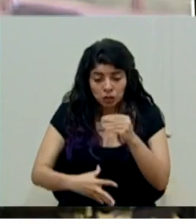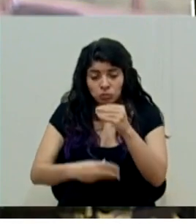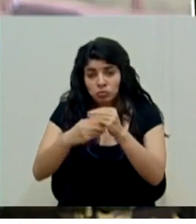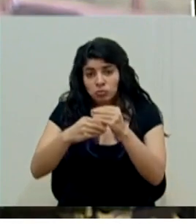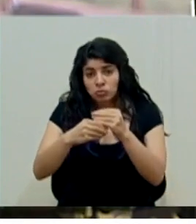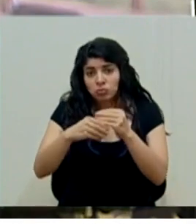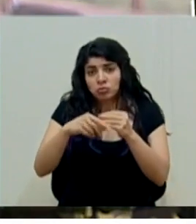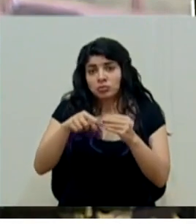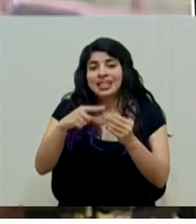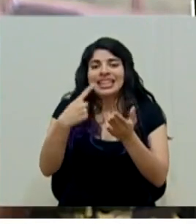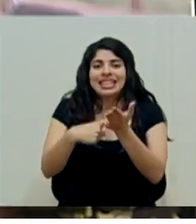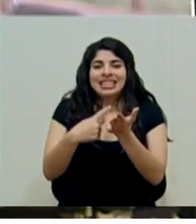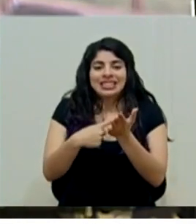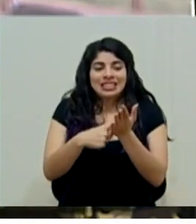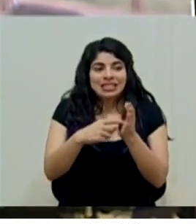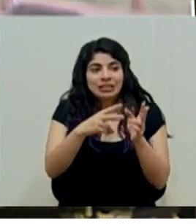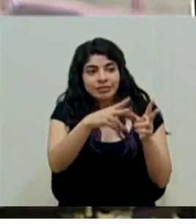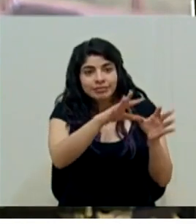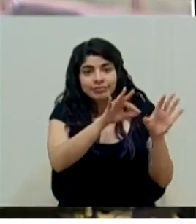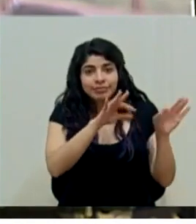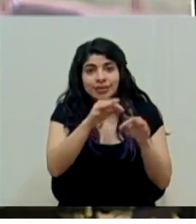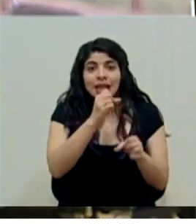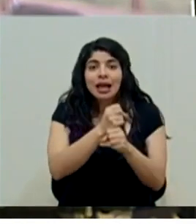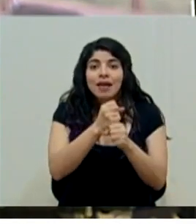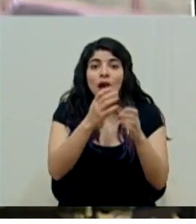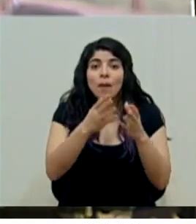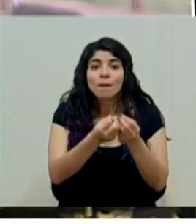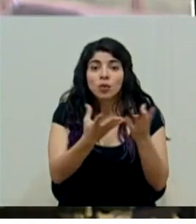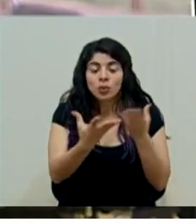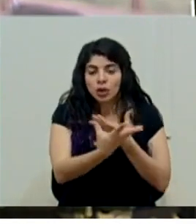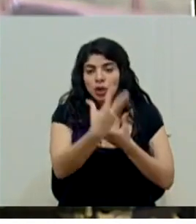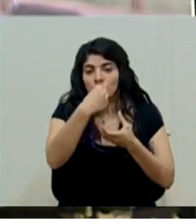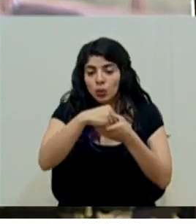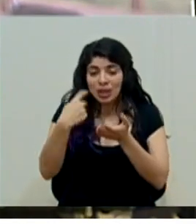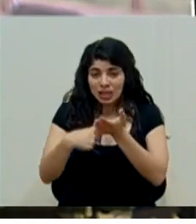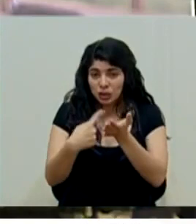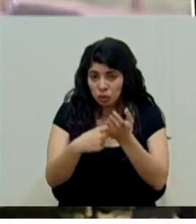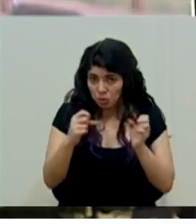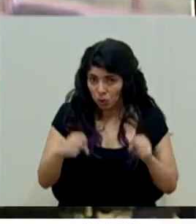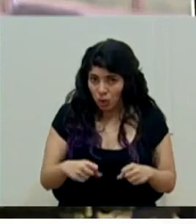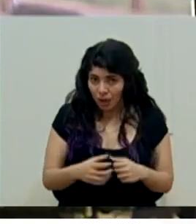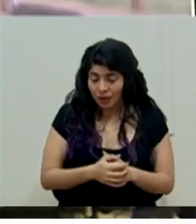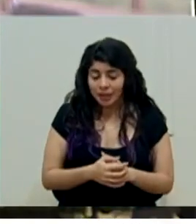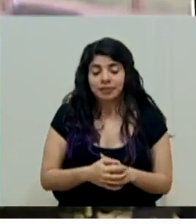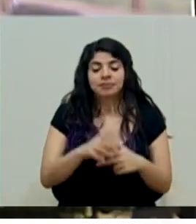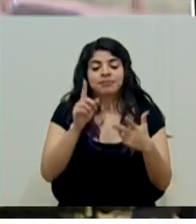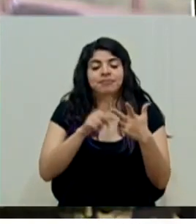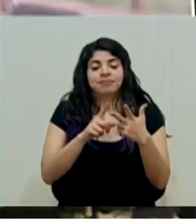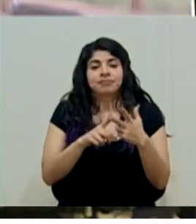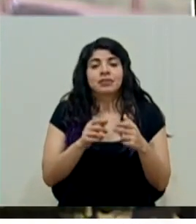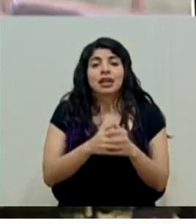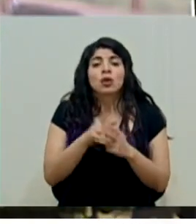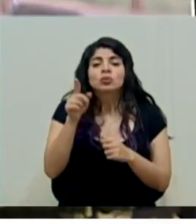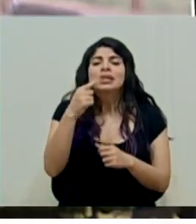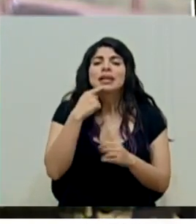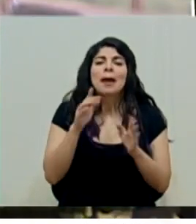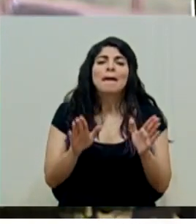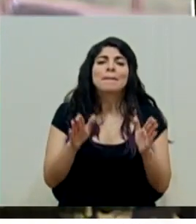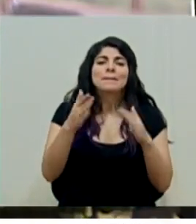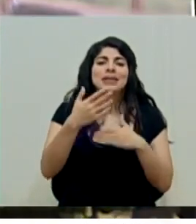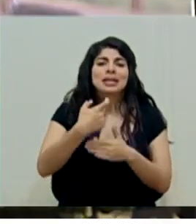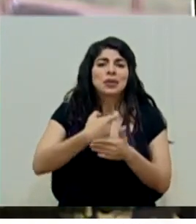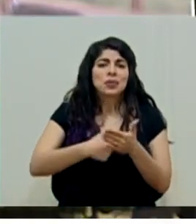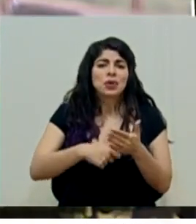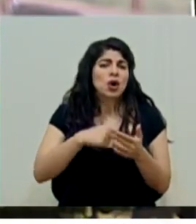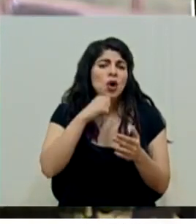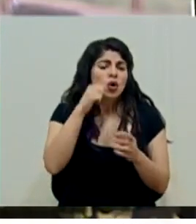discusión a los actuales funcionarios públicos? Eso por un lado. En el tema del IBI, usted dijo que el paquete de impuestos no iba